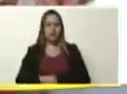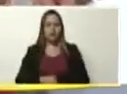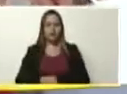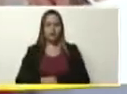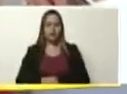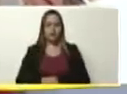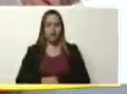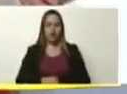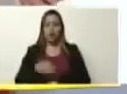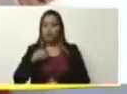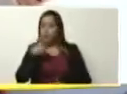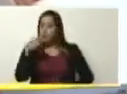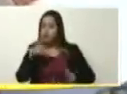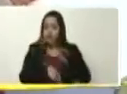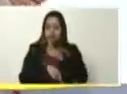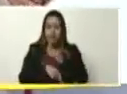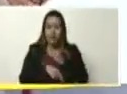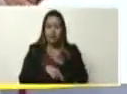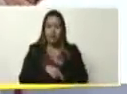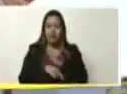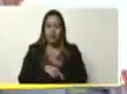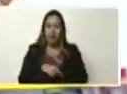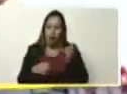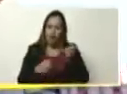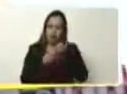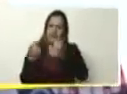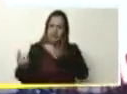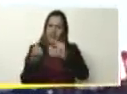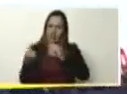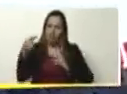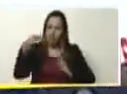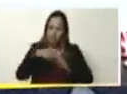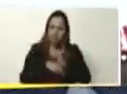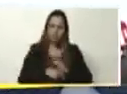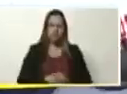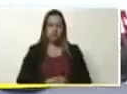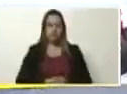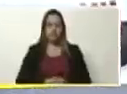Y creo profundamente en el diálogo interno.